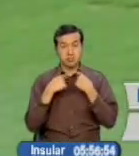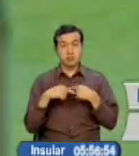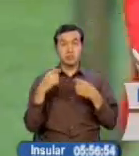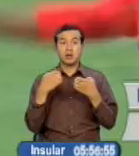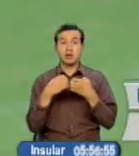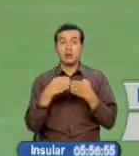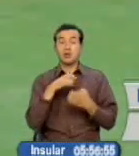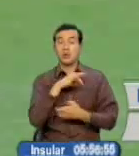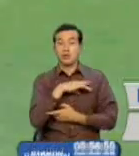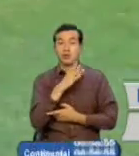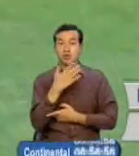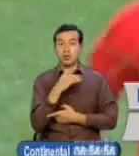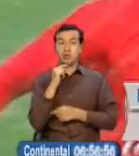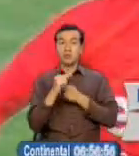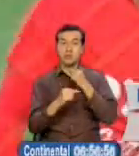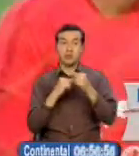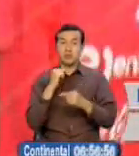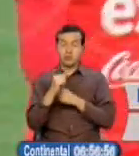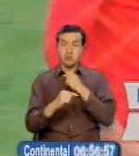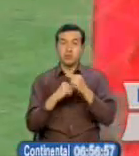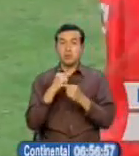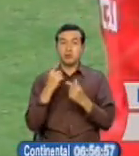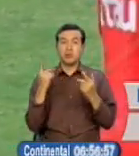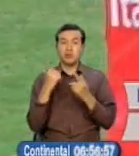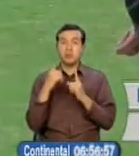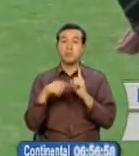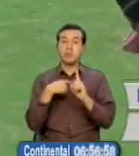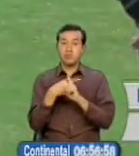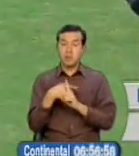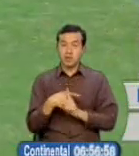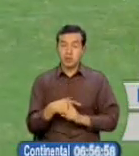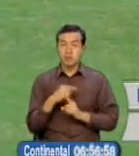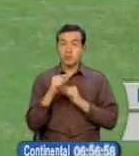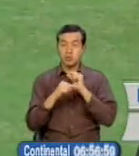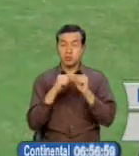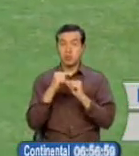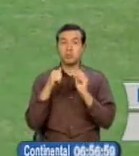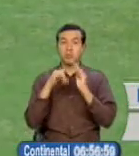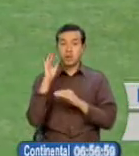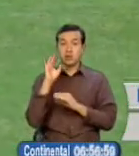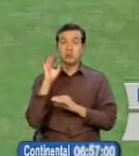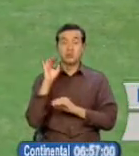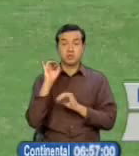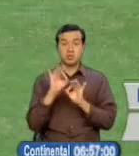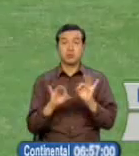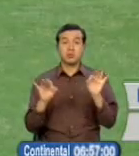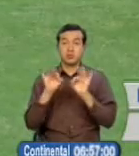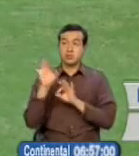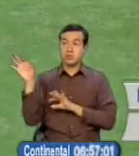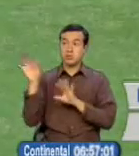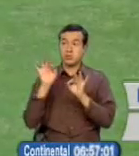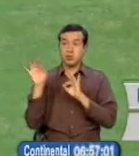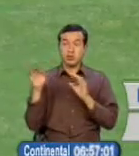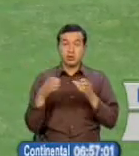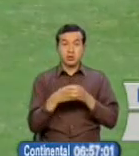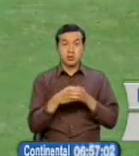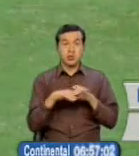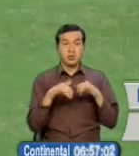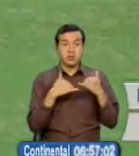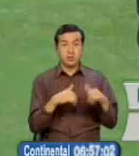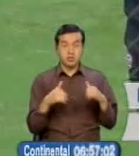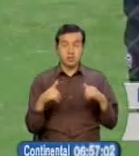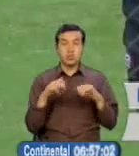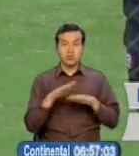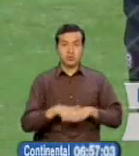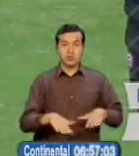chilena, que ya de a poco ha ido sumando sus jugadores más importantes, en principio llegaron los jugadores del